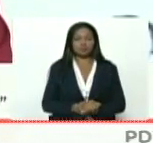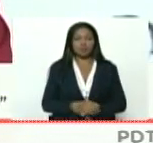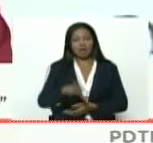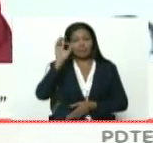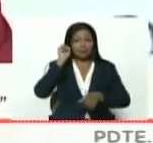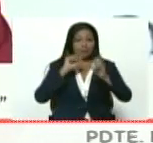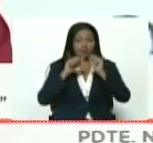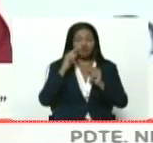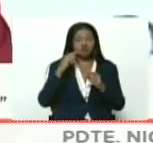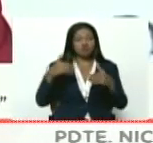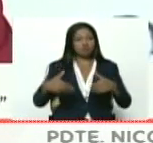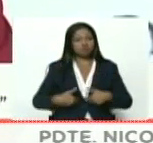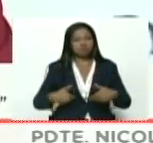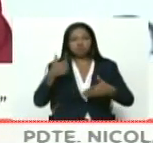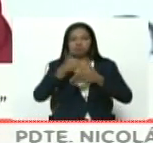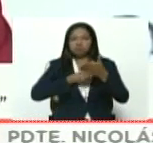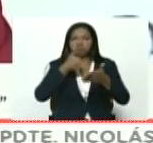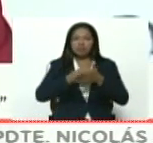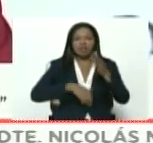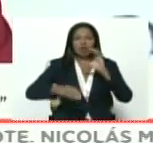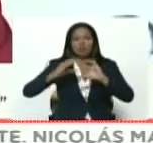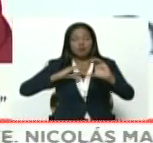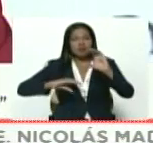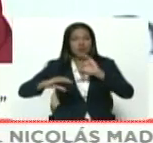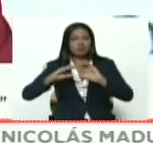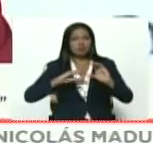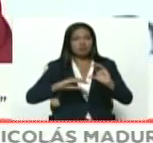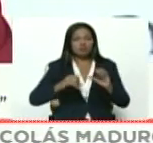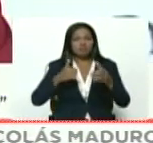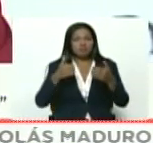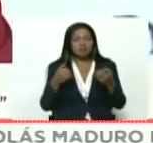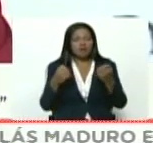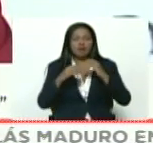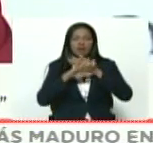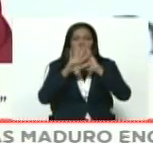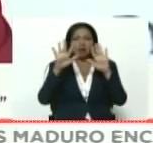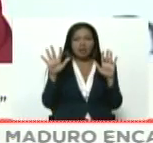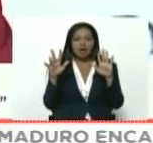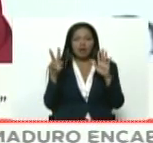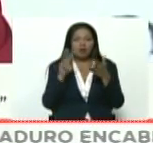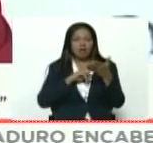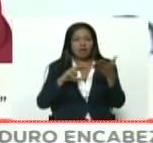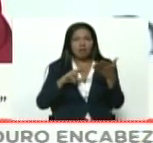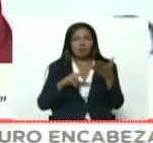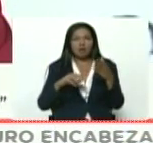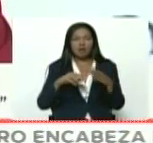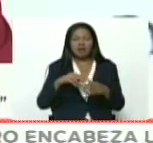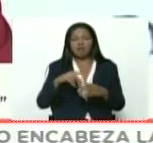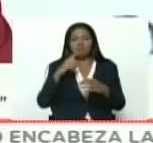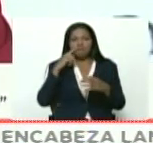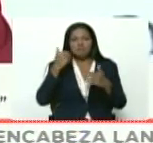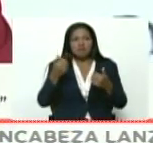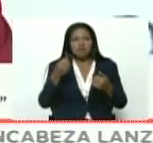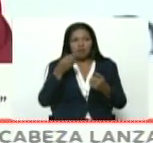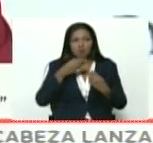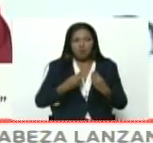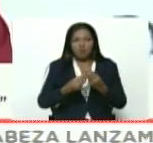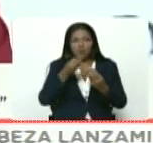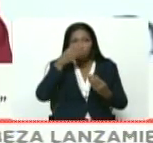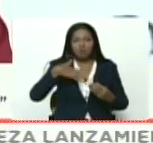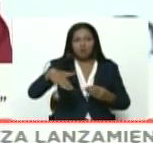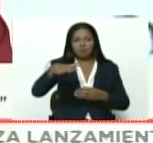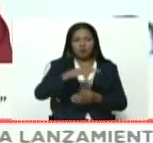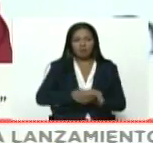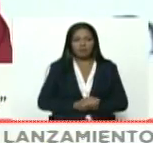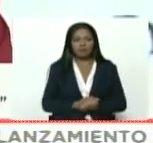insisto, a comunicarse en claro y legible castellano con el pueblo.